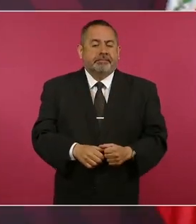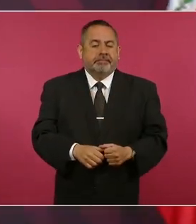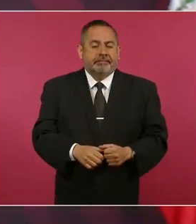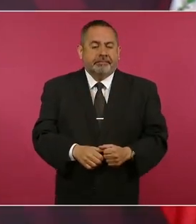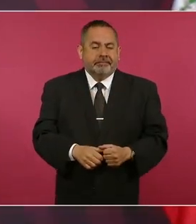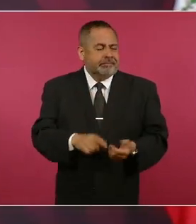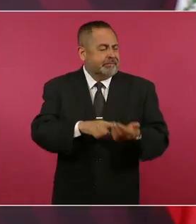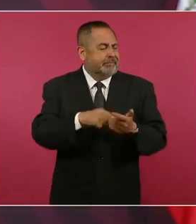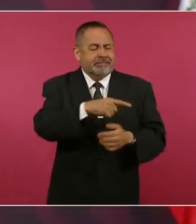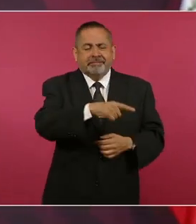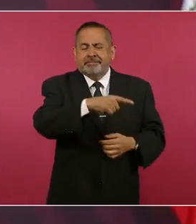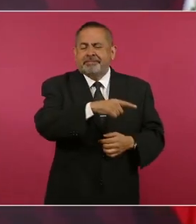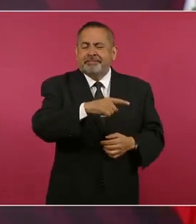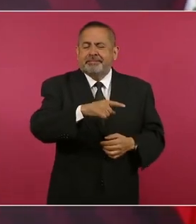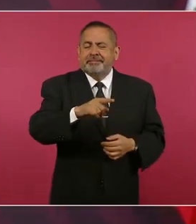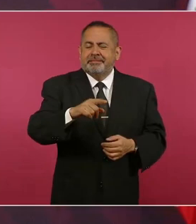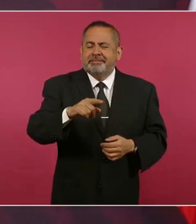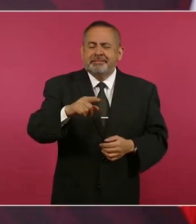funcionaria de